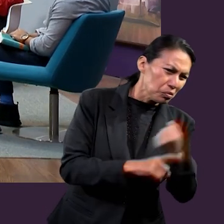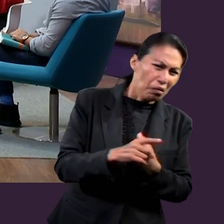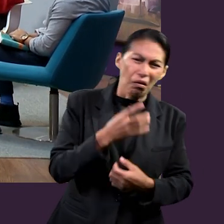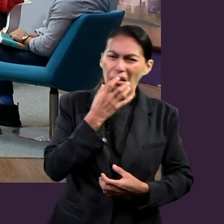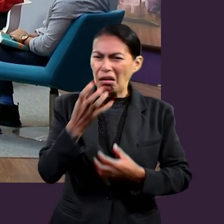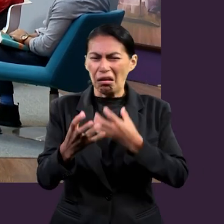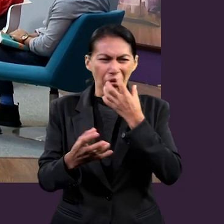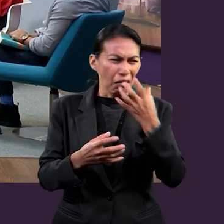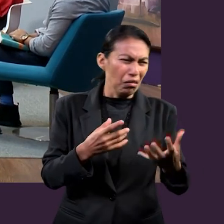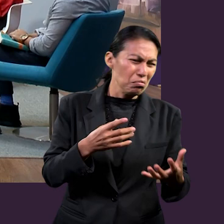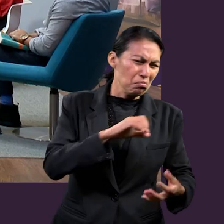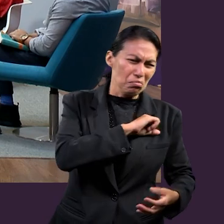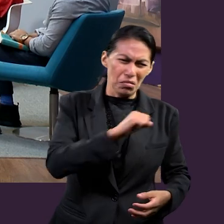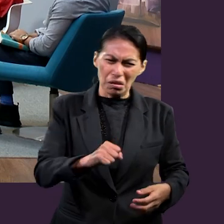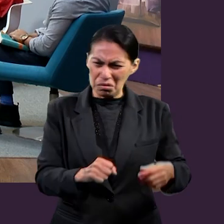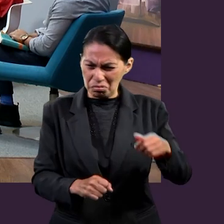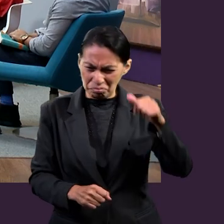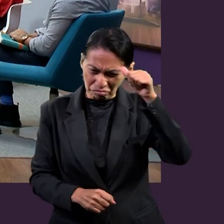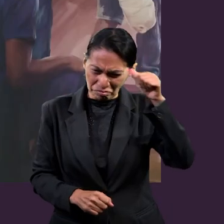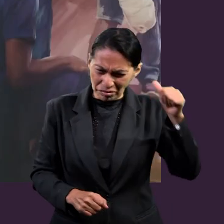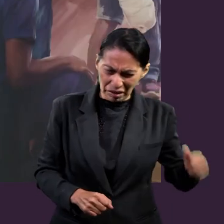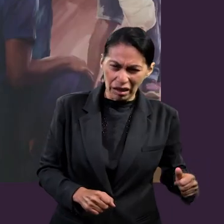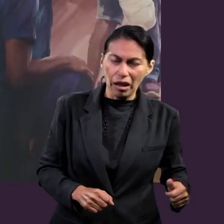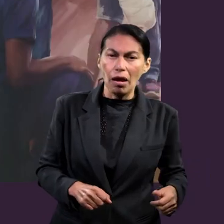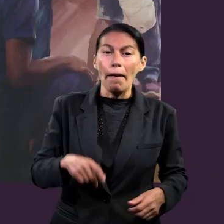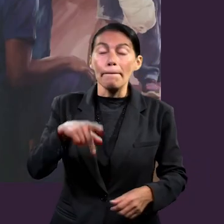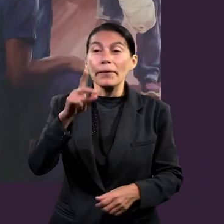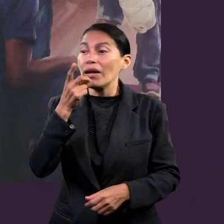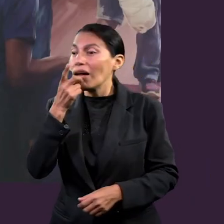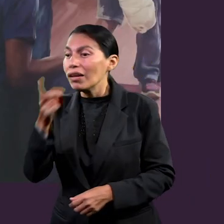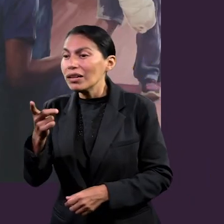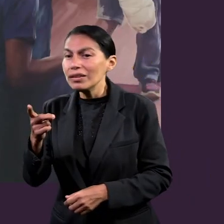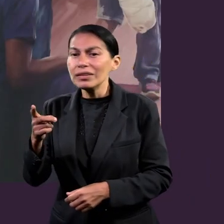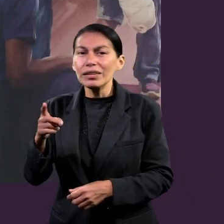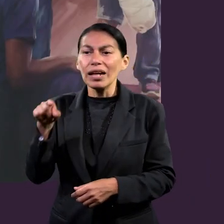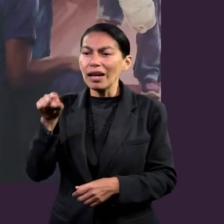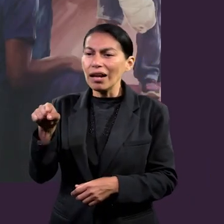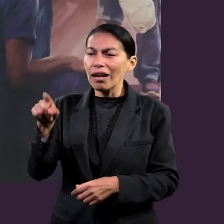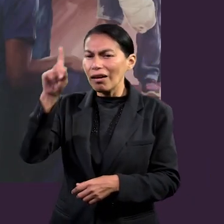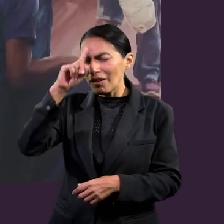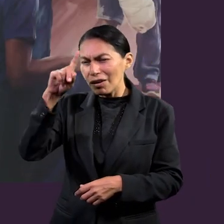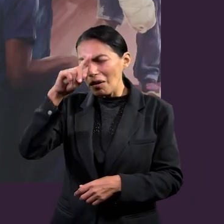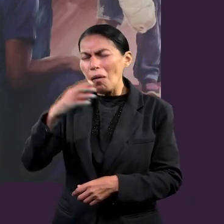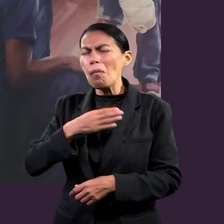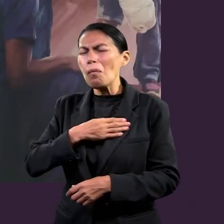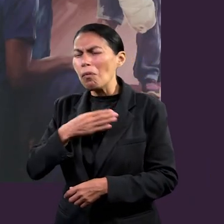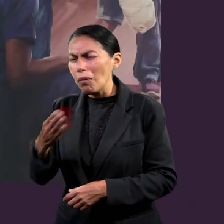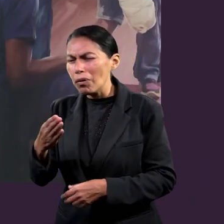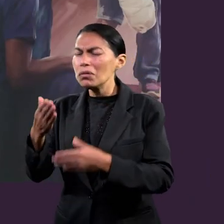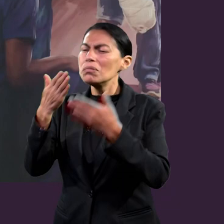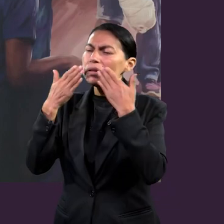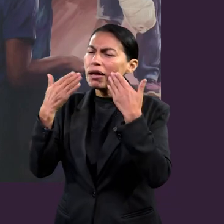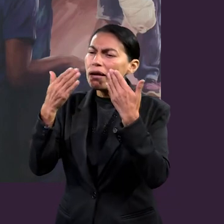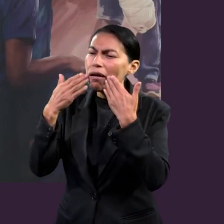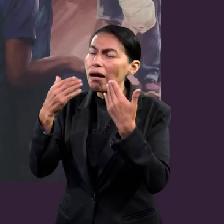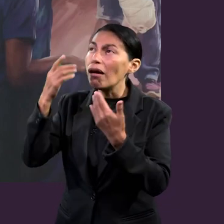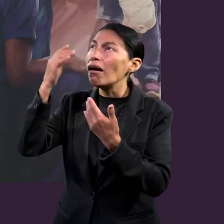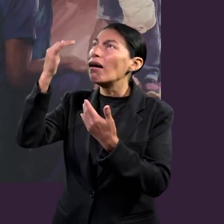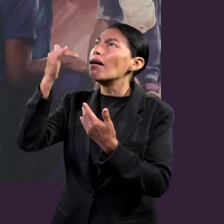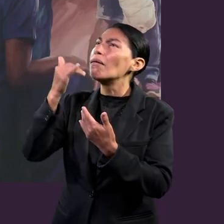platicamos, ahora viene lo positivo. Dice, sed benignos unos con otros, misericordiosos y perdonándoos.